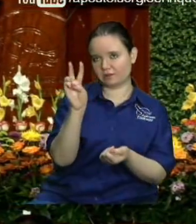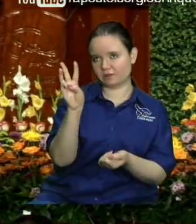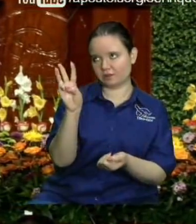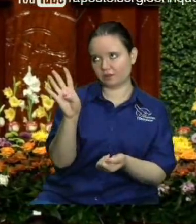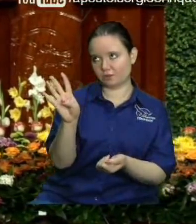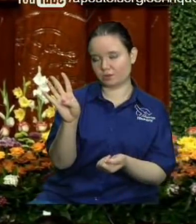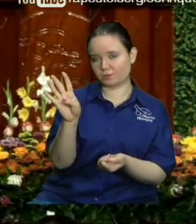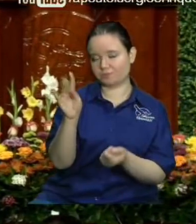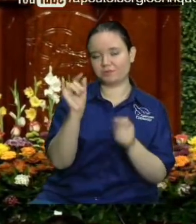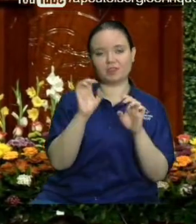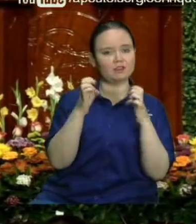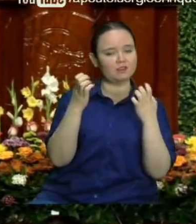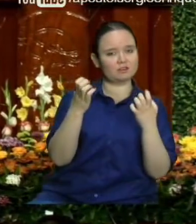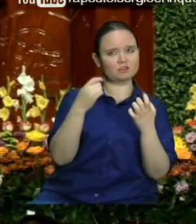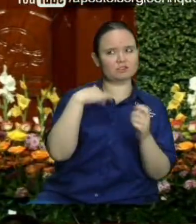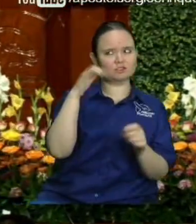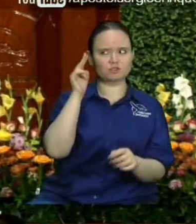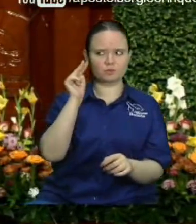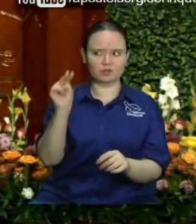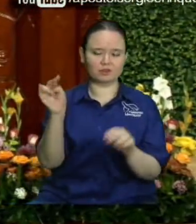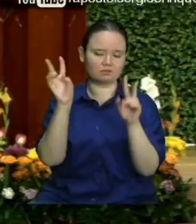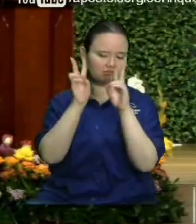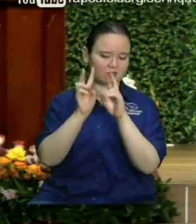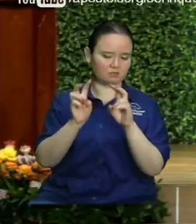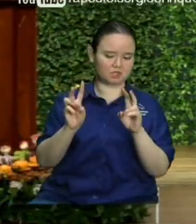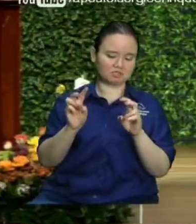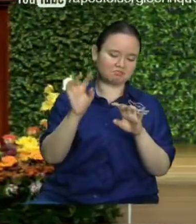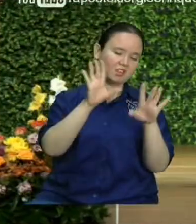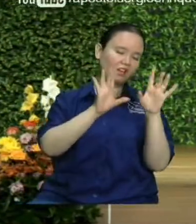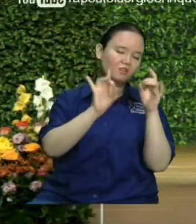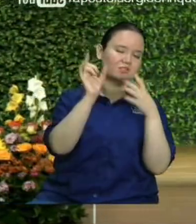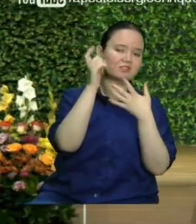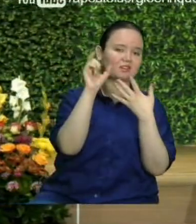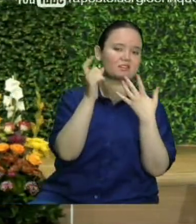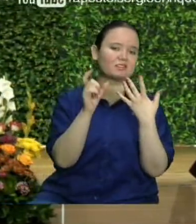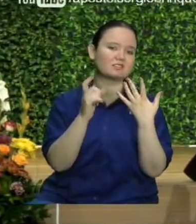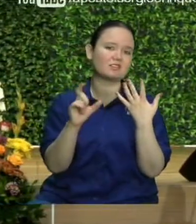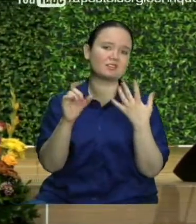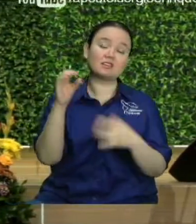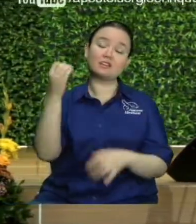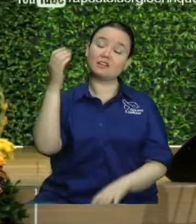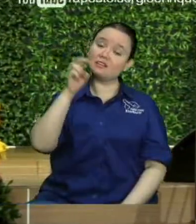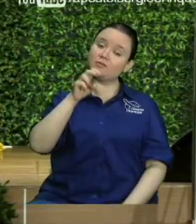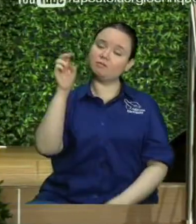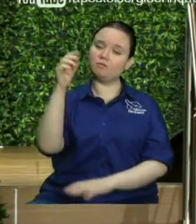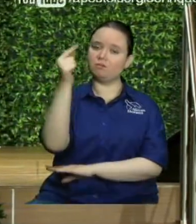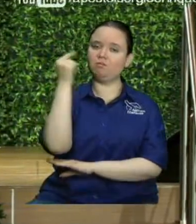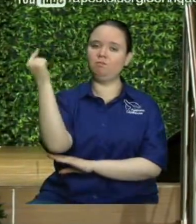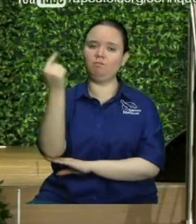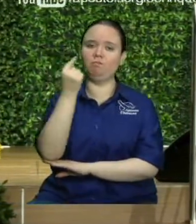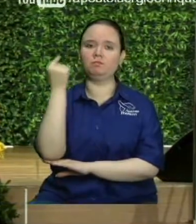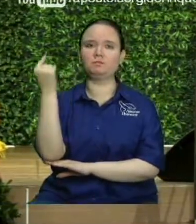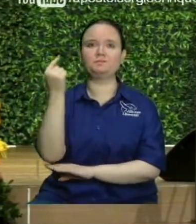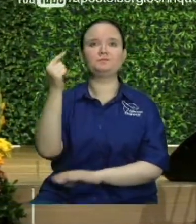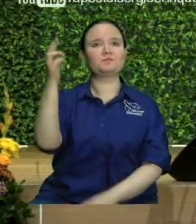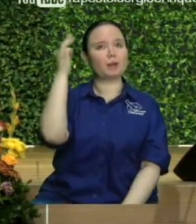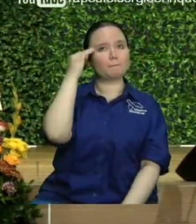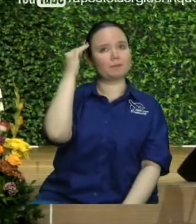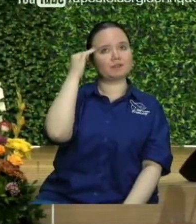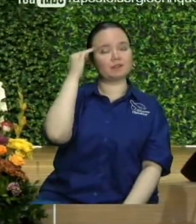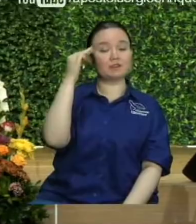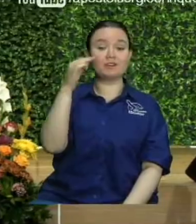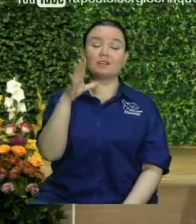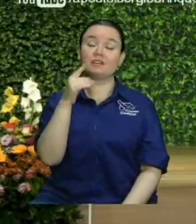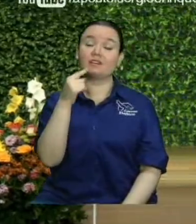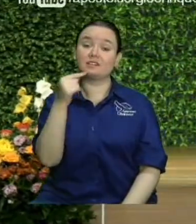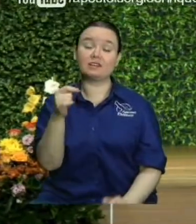Y entonces me puse a ver algunas cositas, como que de la importancia que tiene la Biblia, la décima